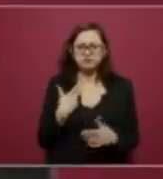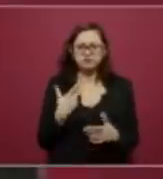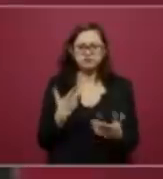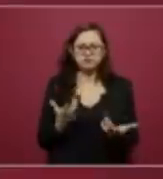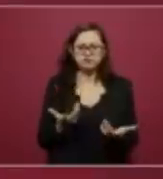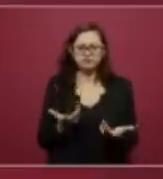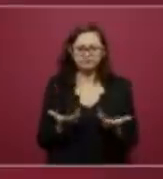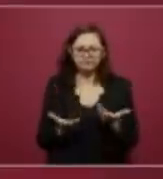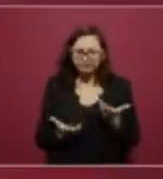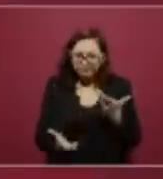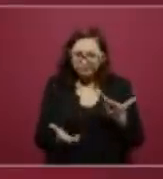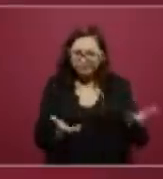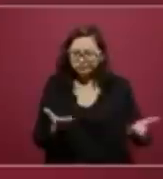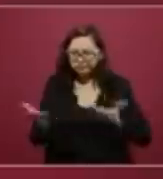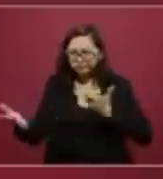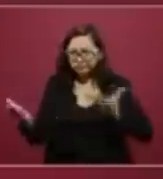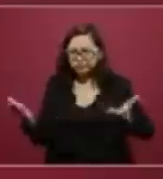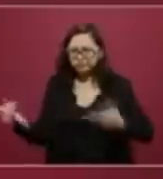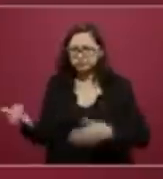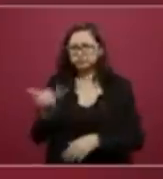políticas de